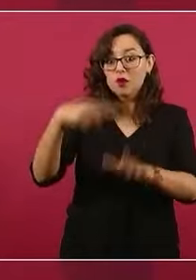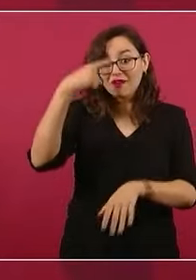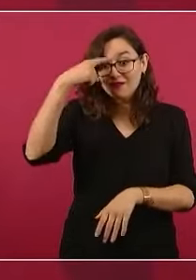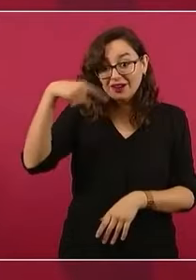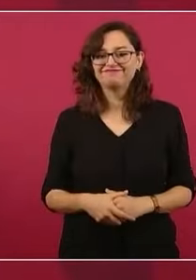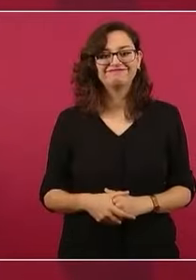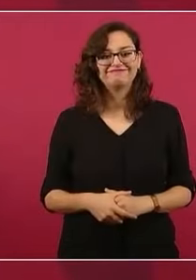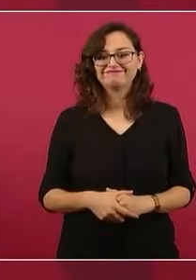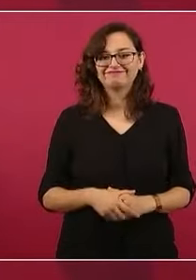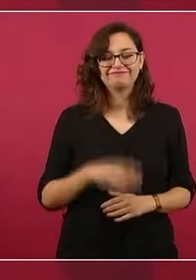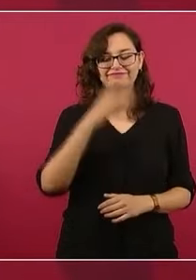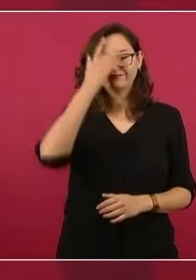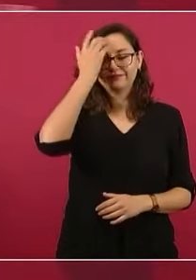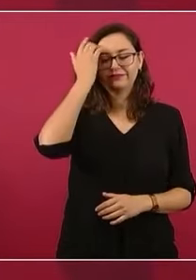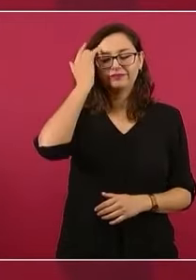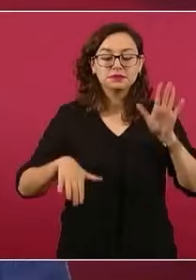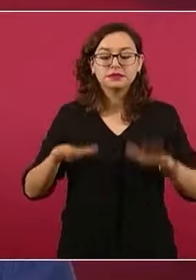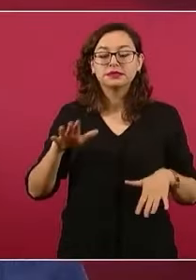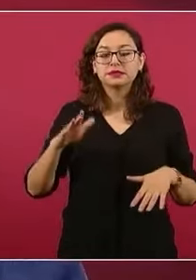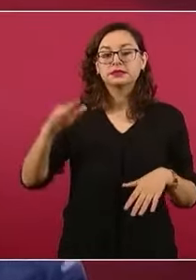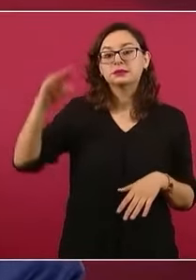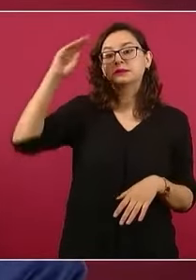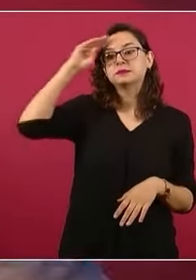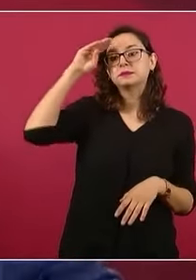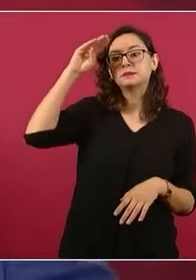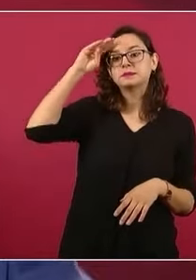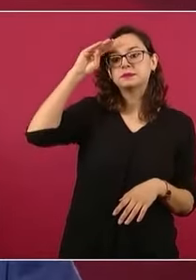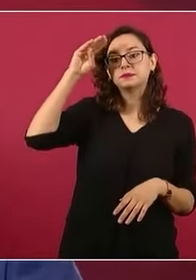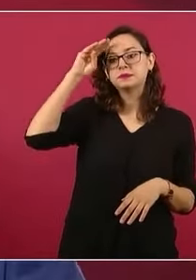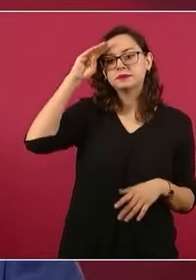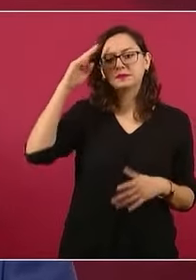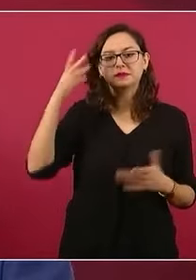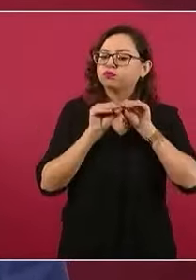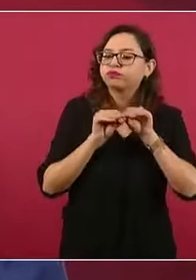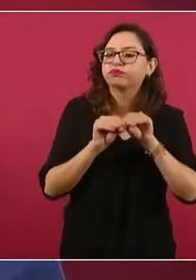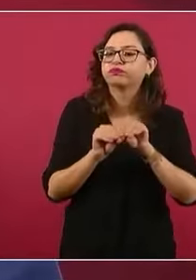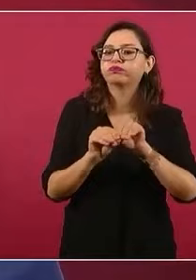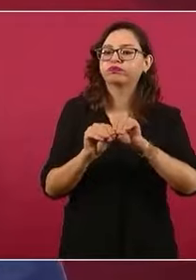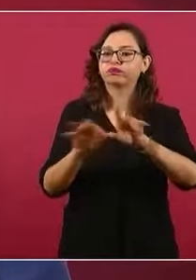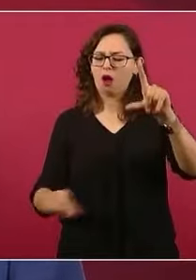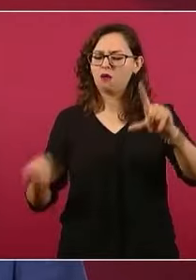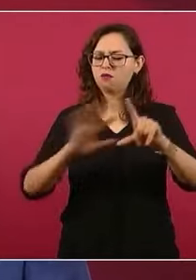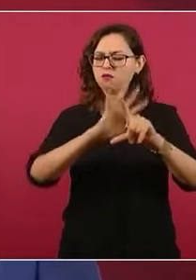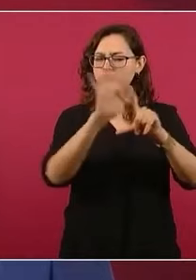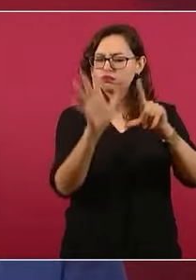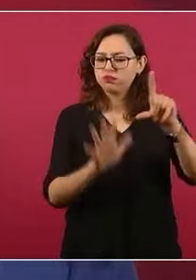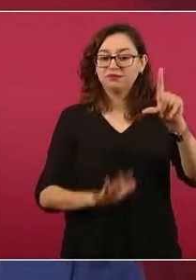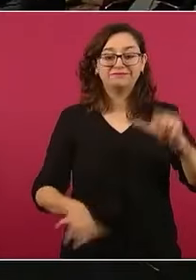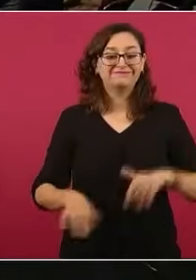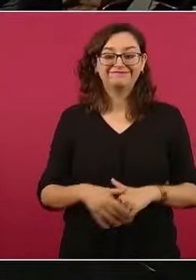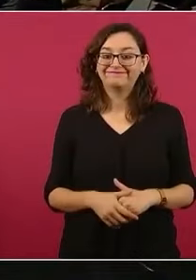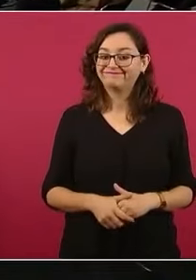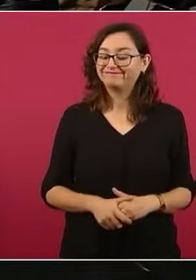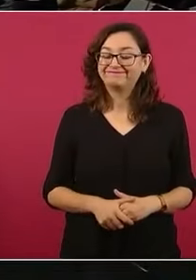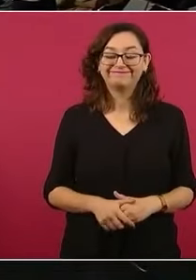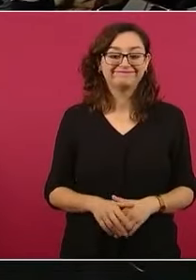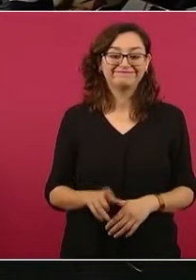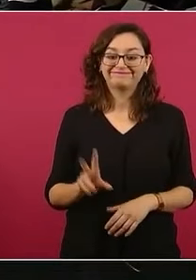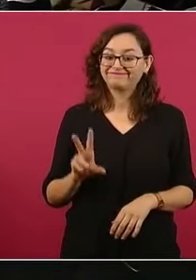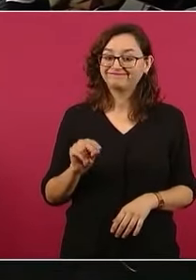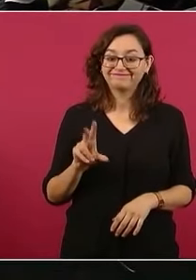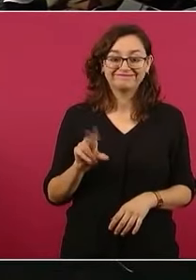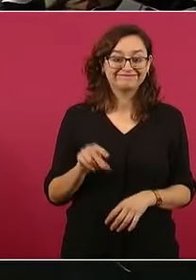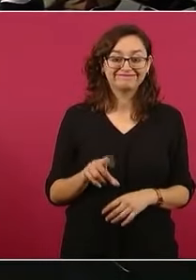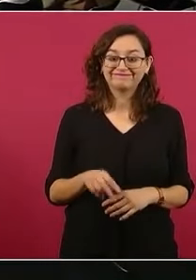que una noticia, ¿no?, llega a todos lados. Pues no, aunque se trate